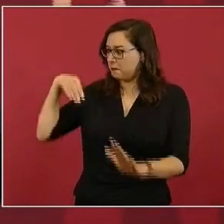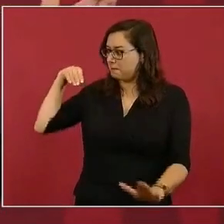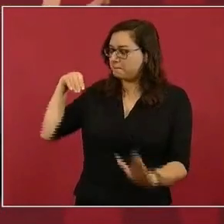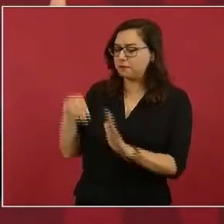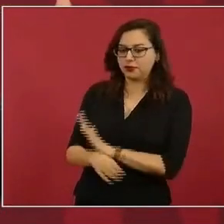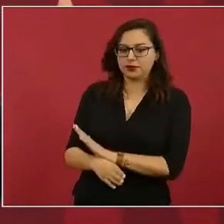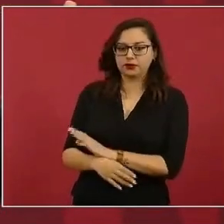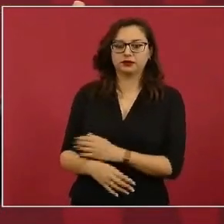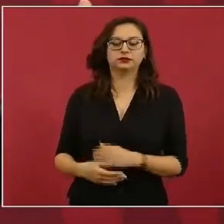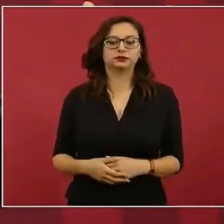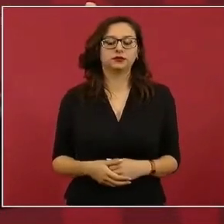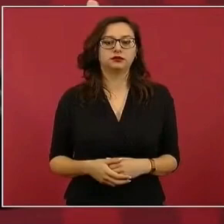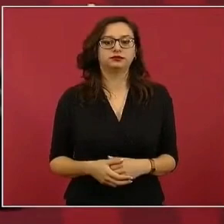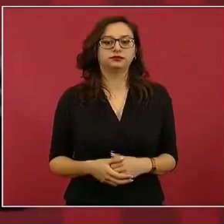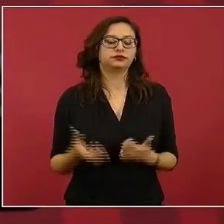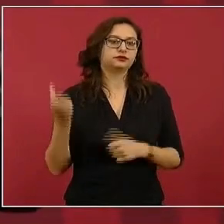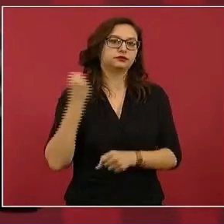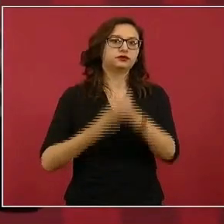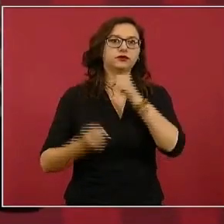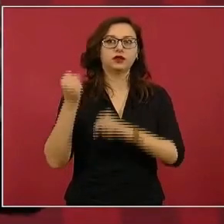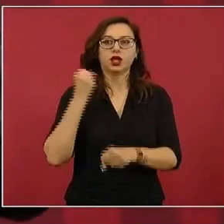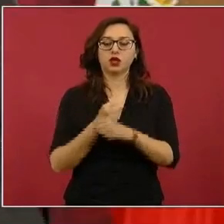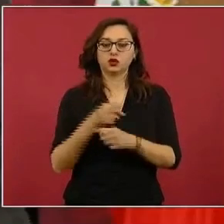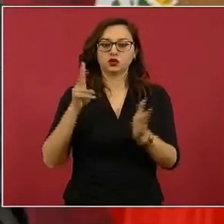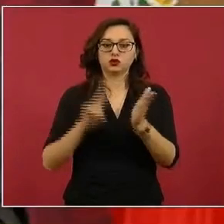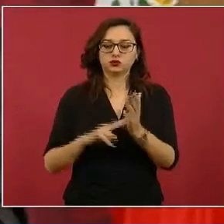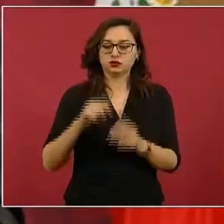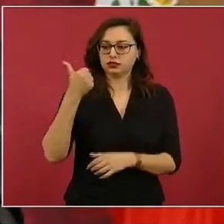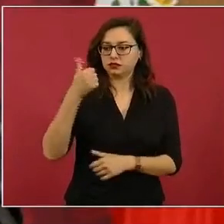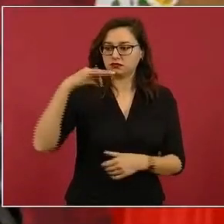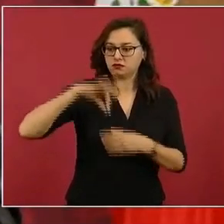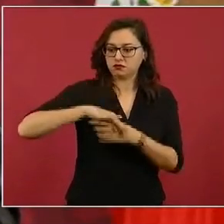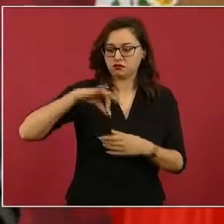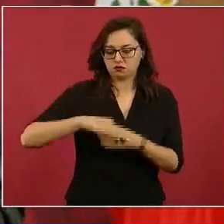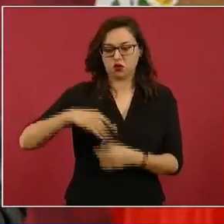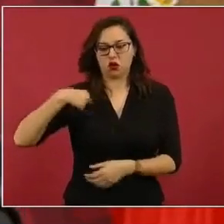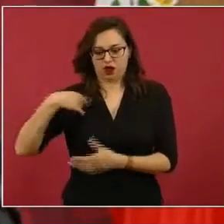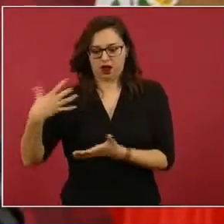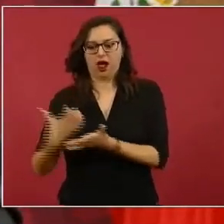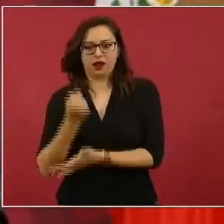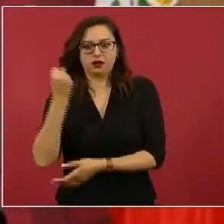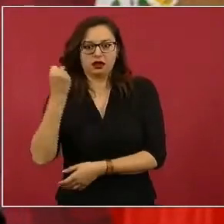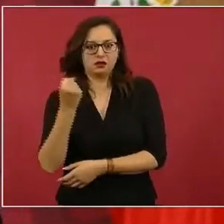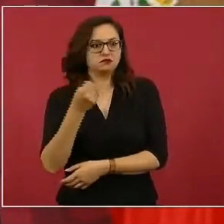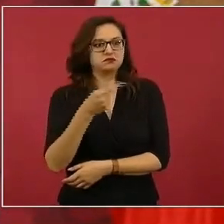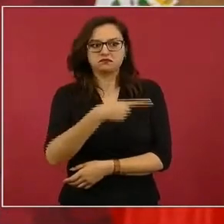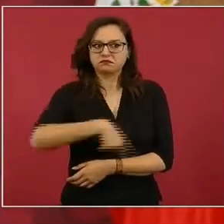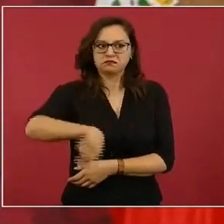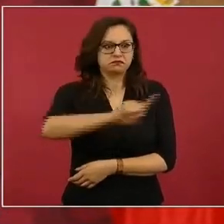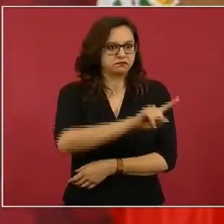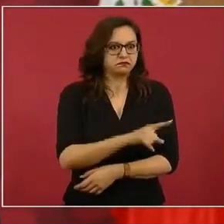nos robaron la presidencia en el 2006 y además de eso,